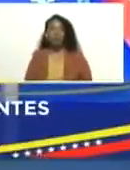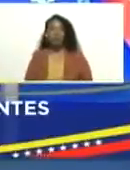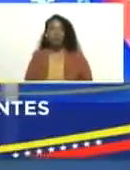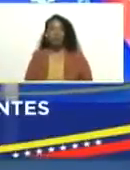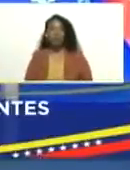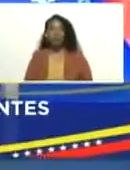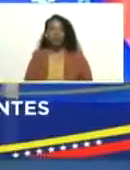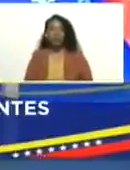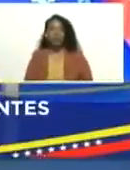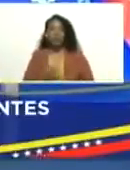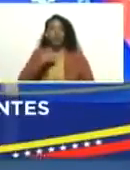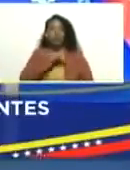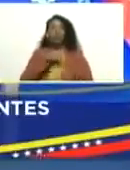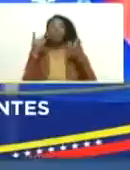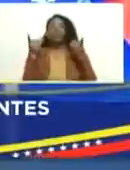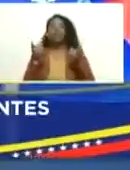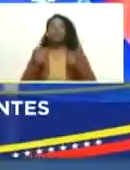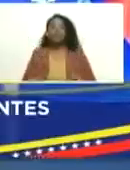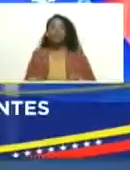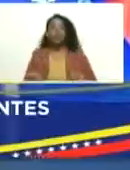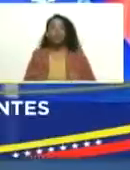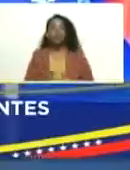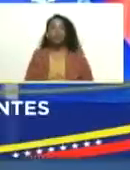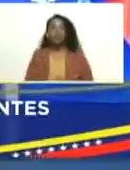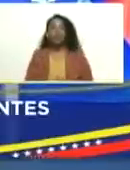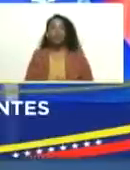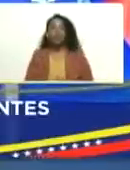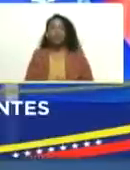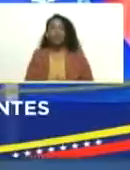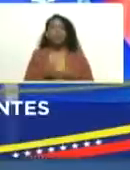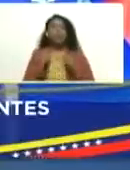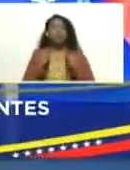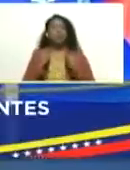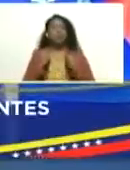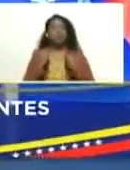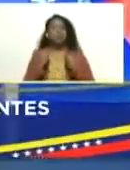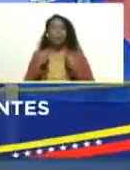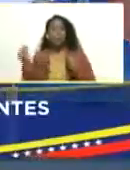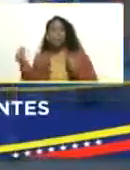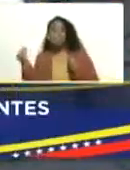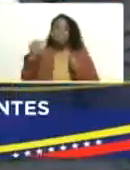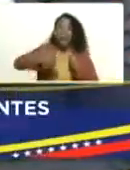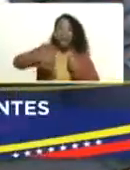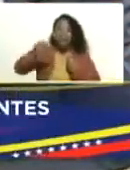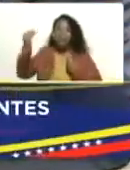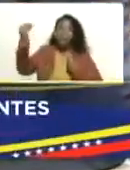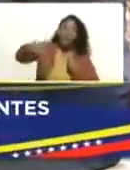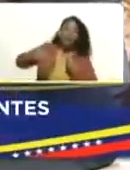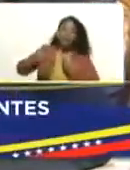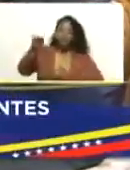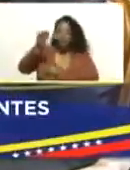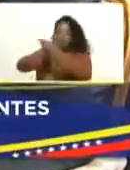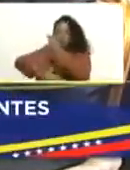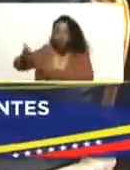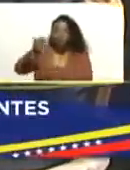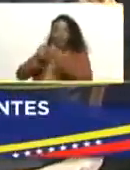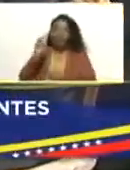hemos decidido para aumentar la cooperación entre los dos